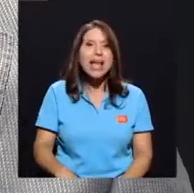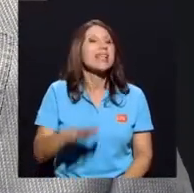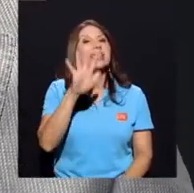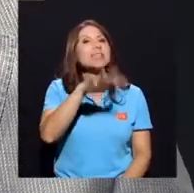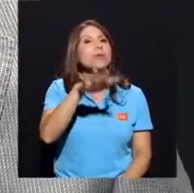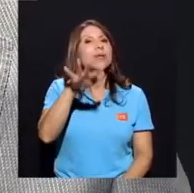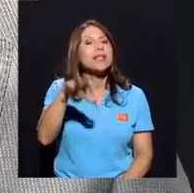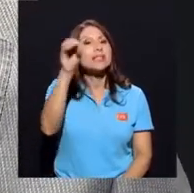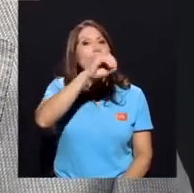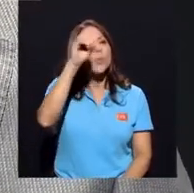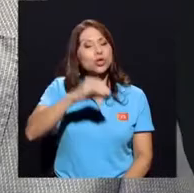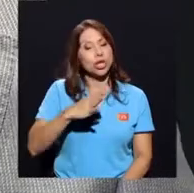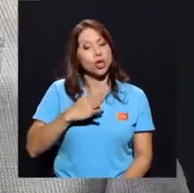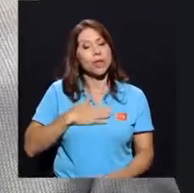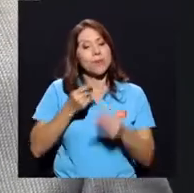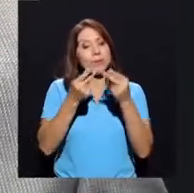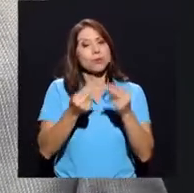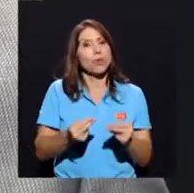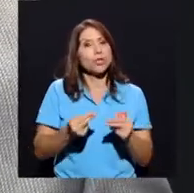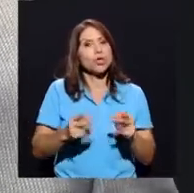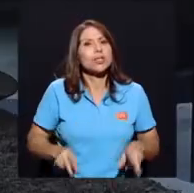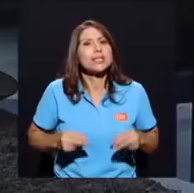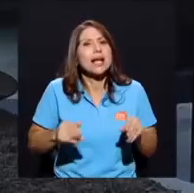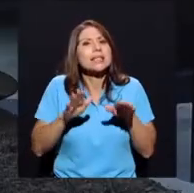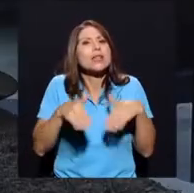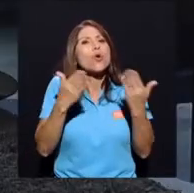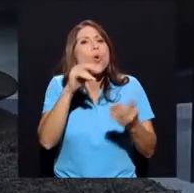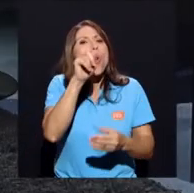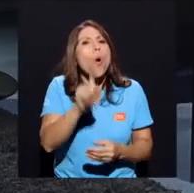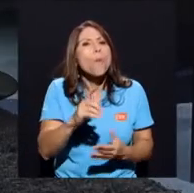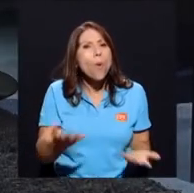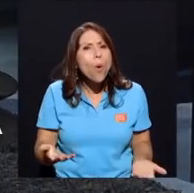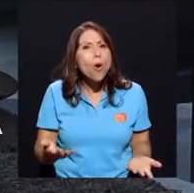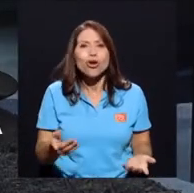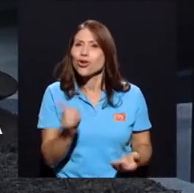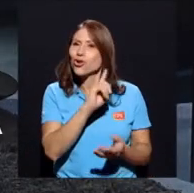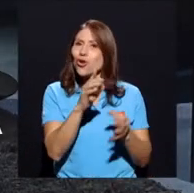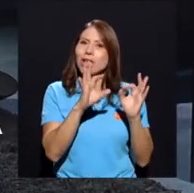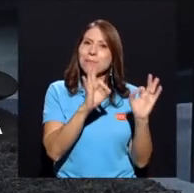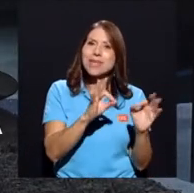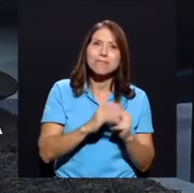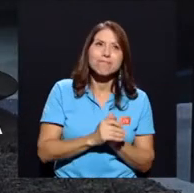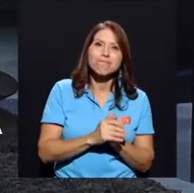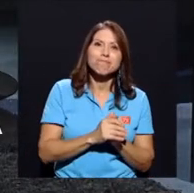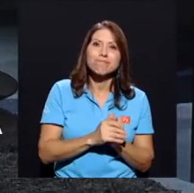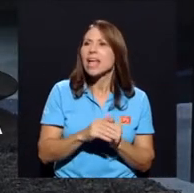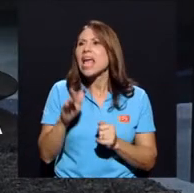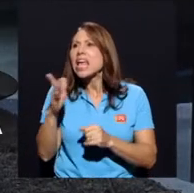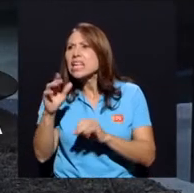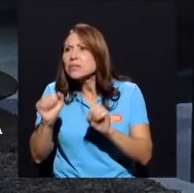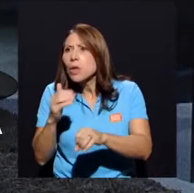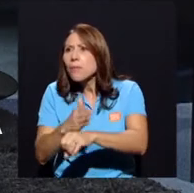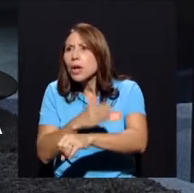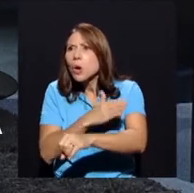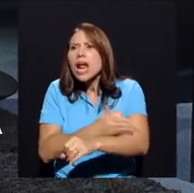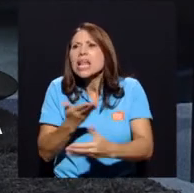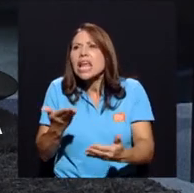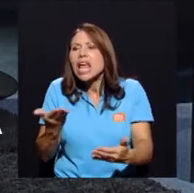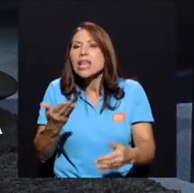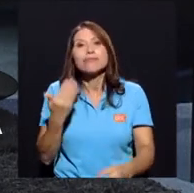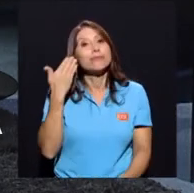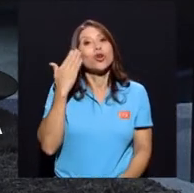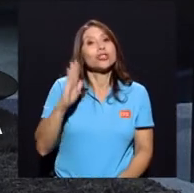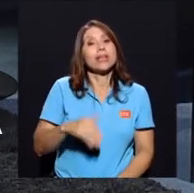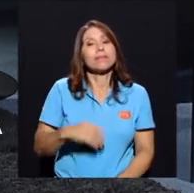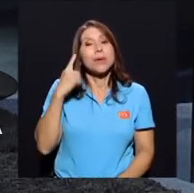55% mi presupuesto no también verdad en que se puede mejorar no sé por qué no estamos midiendo cuáles son los